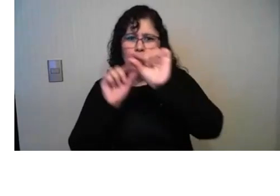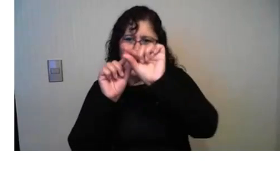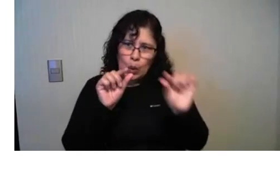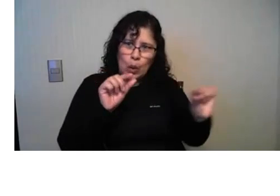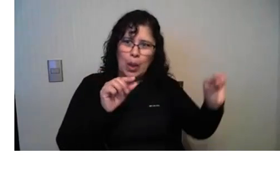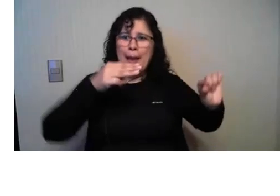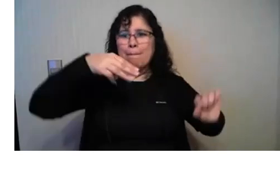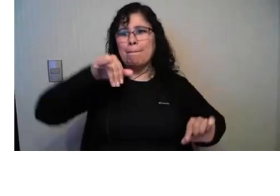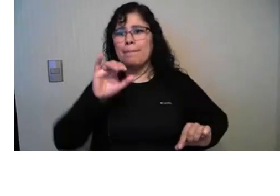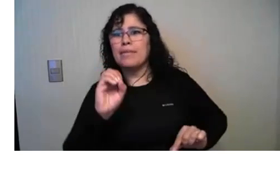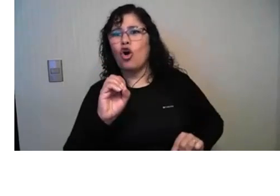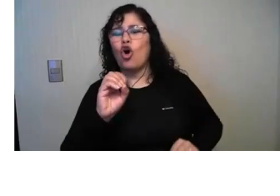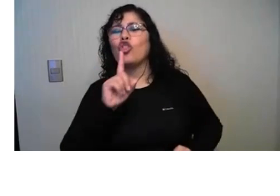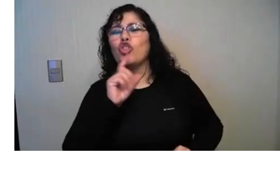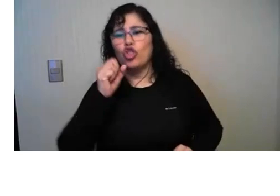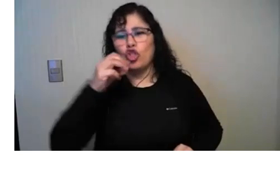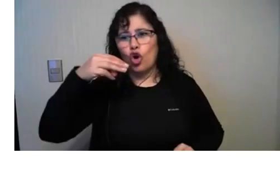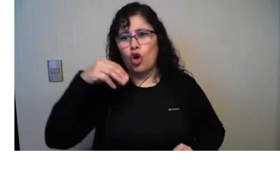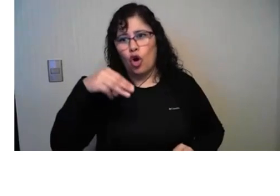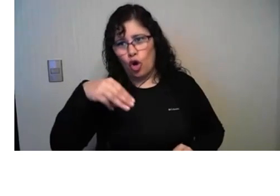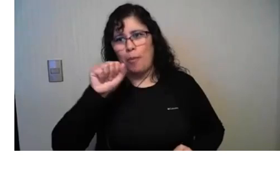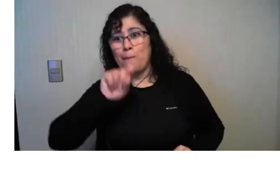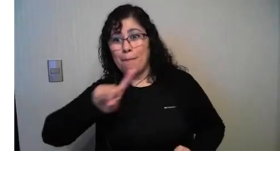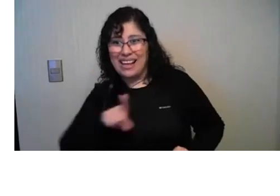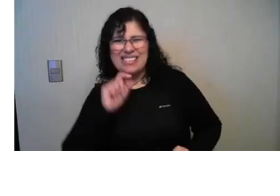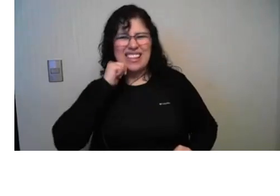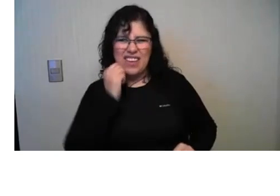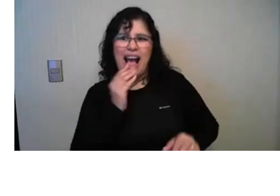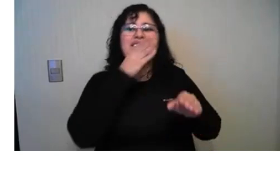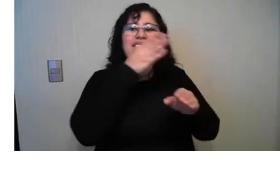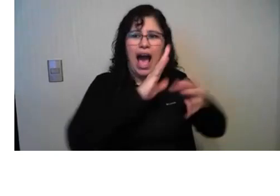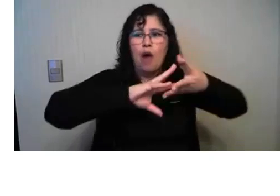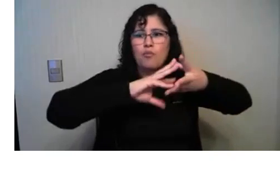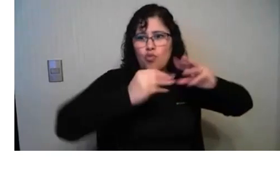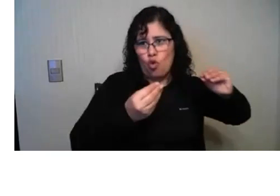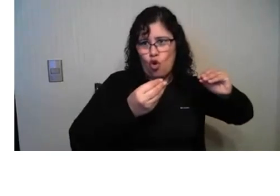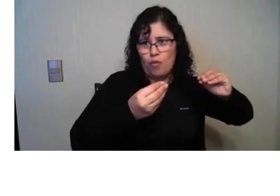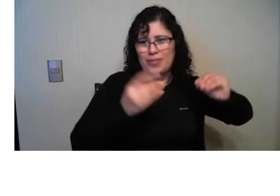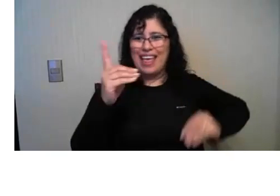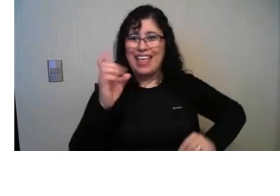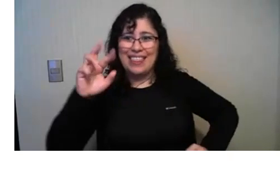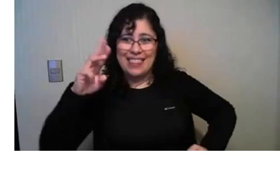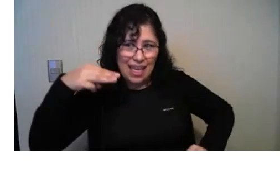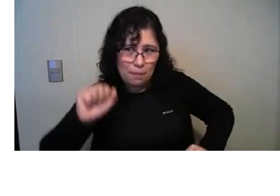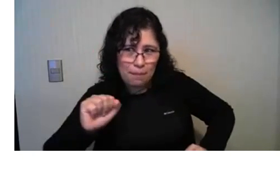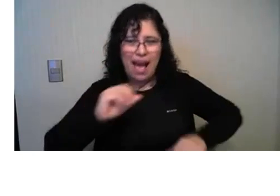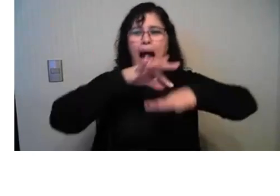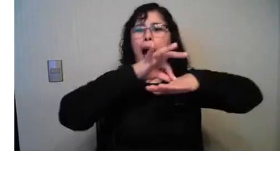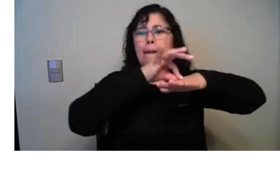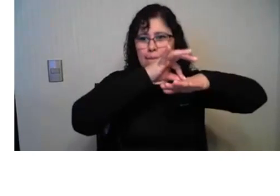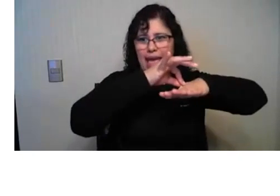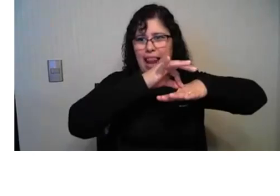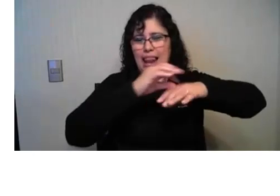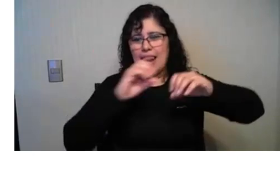miotomas, es decir, asociados a músculo, ¿ya? Dermatoma y miotoma.